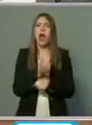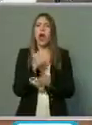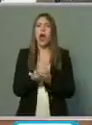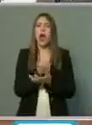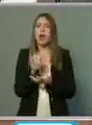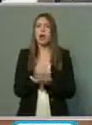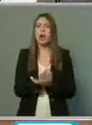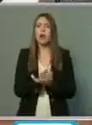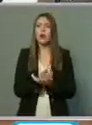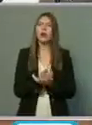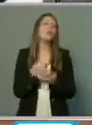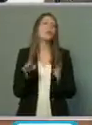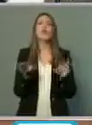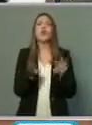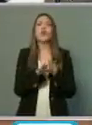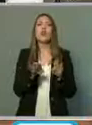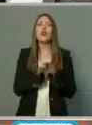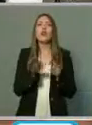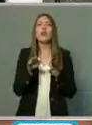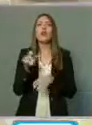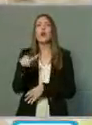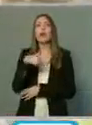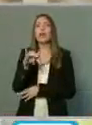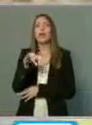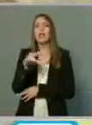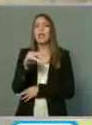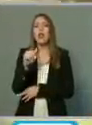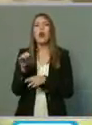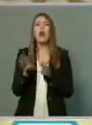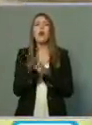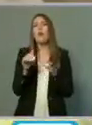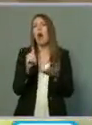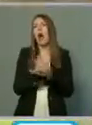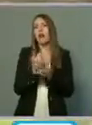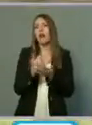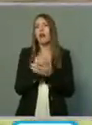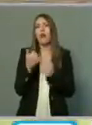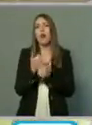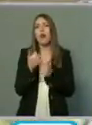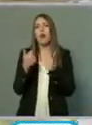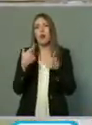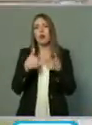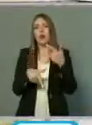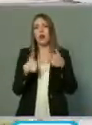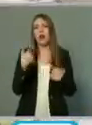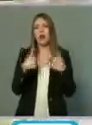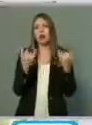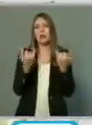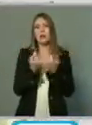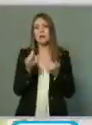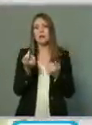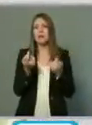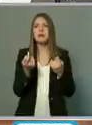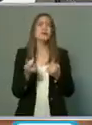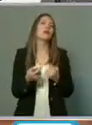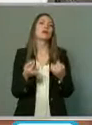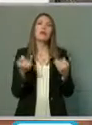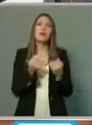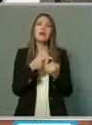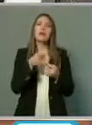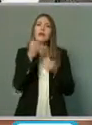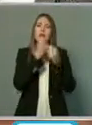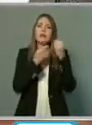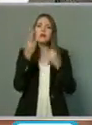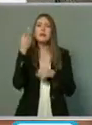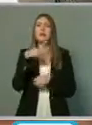preparado aquí, quinoa dulce, que es como Sí. tipo arroz con leche. Verdad. Y la verdad que los beneficios, el índice glucémico, porque es considerada para